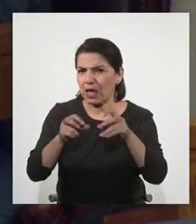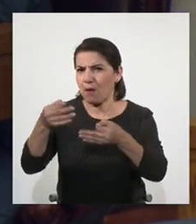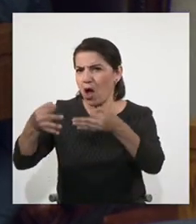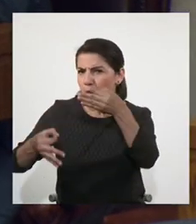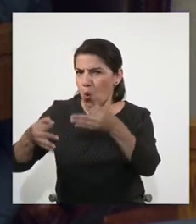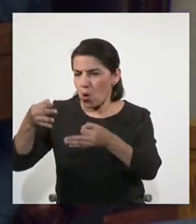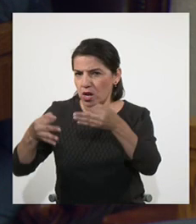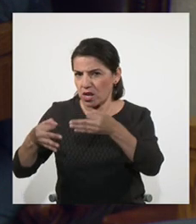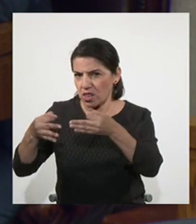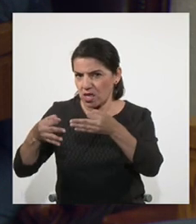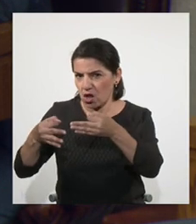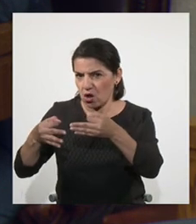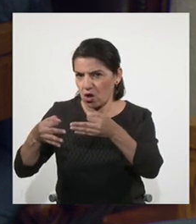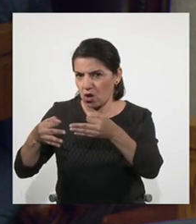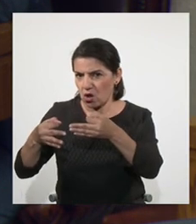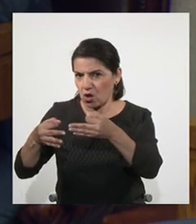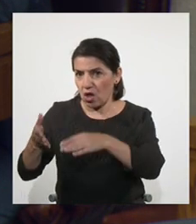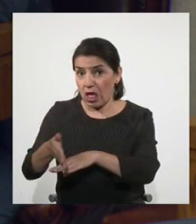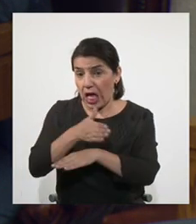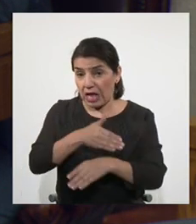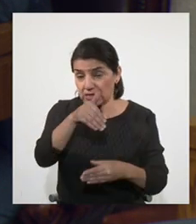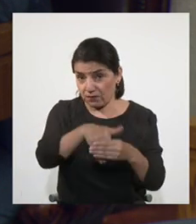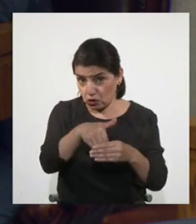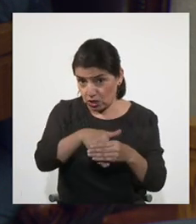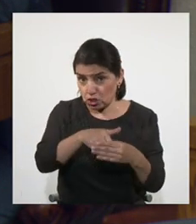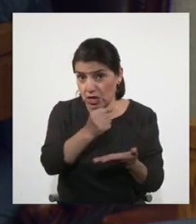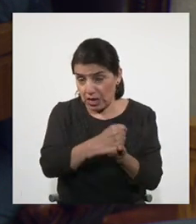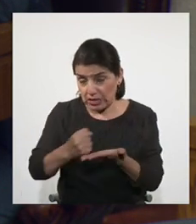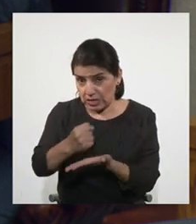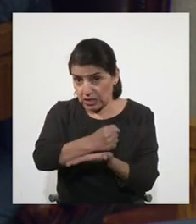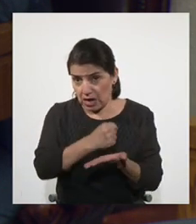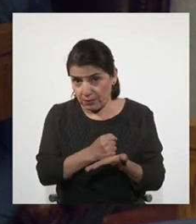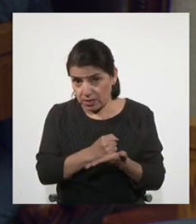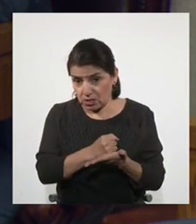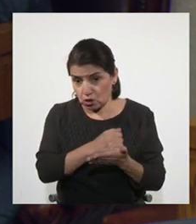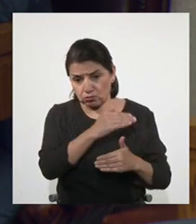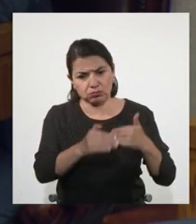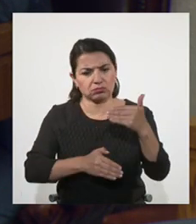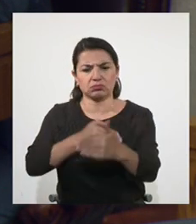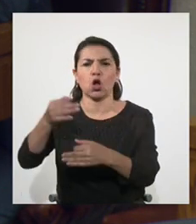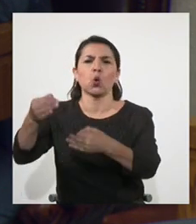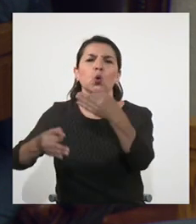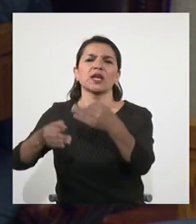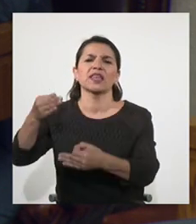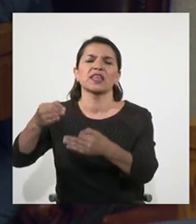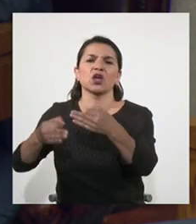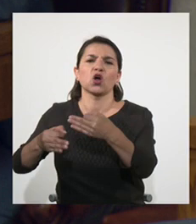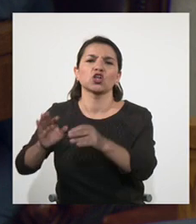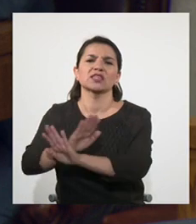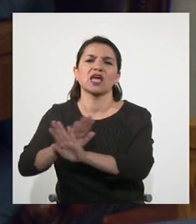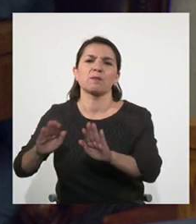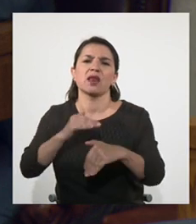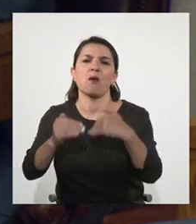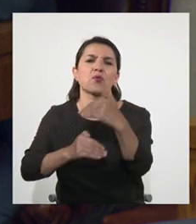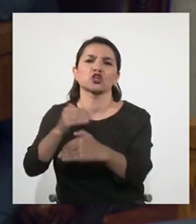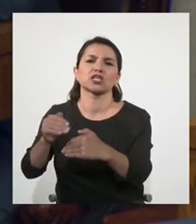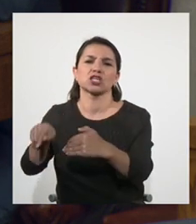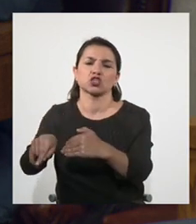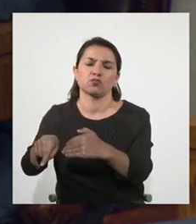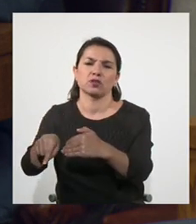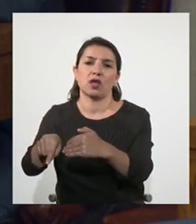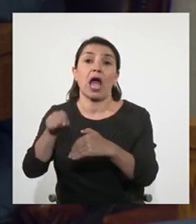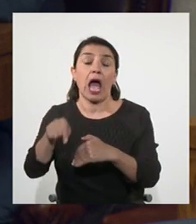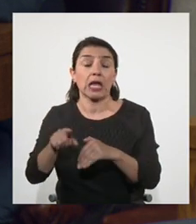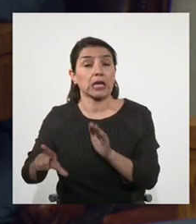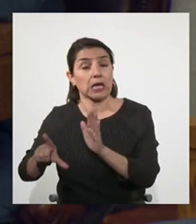tienen en el transcurso de esta tramitación es al final del proceso. Y ahí entonces tendrá que verse si corresponde o no a ley orgánica